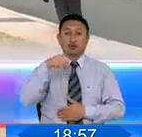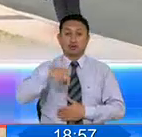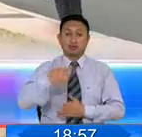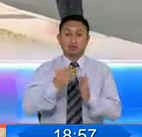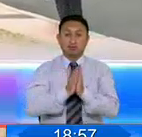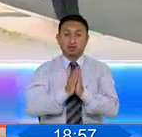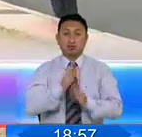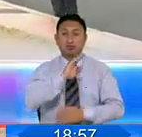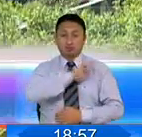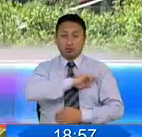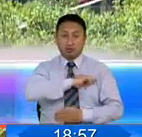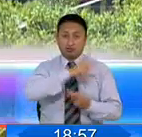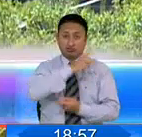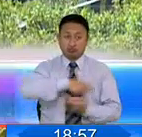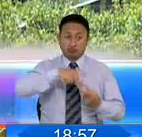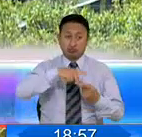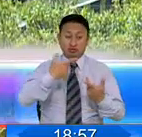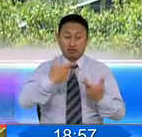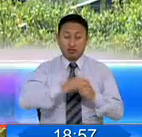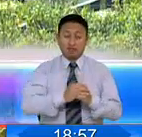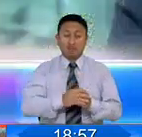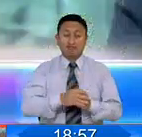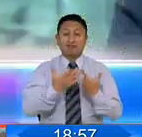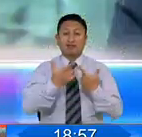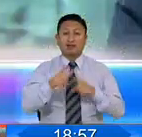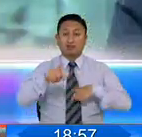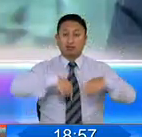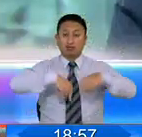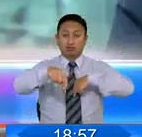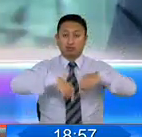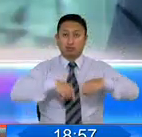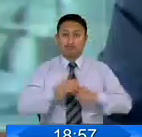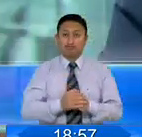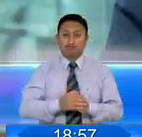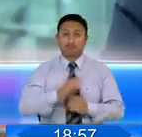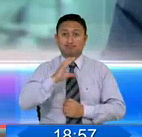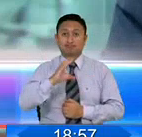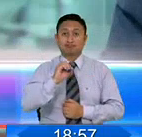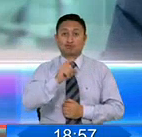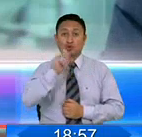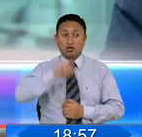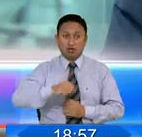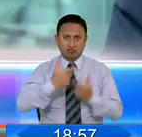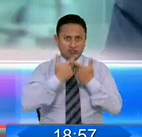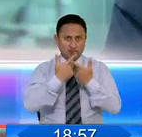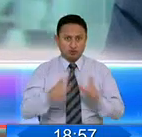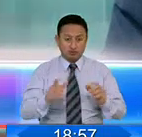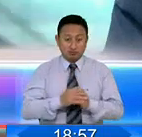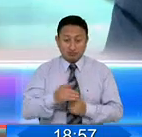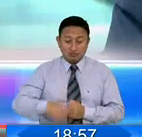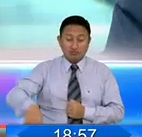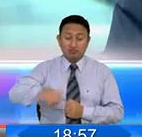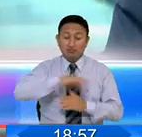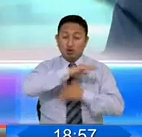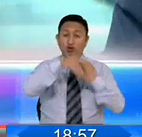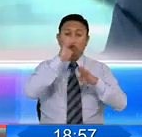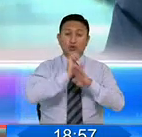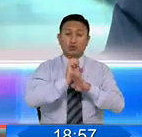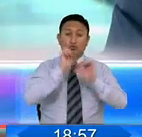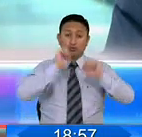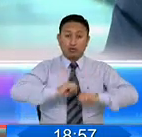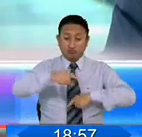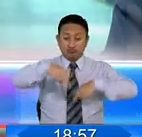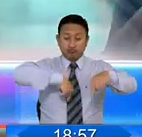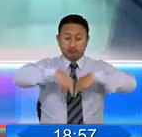locales levanten las restricciones de movilidad. El COE Nacional ya dispuso la libre movilidad en la red vial estatal, esto quiere decir en las carreteras